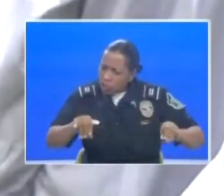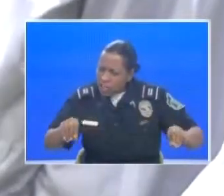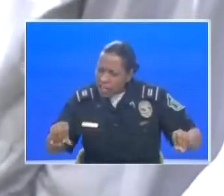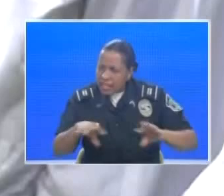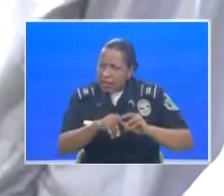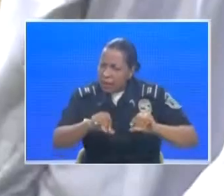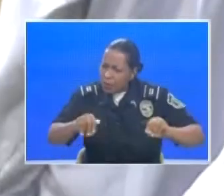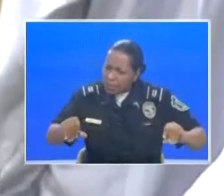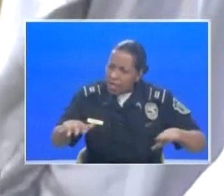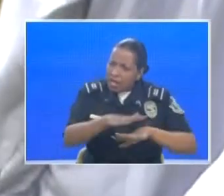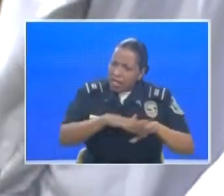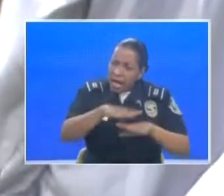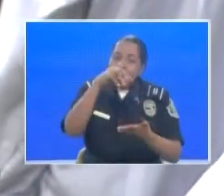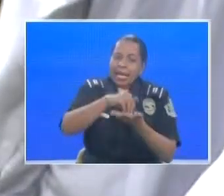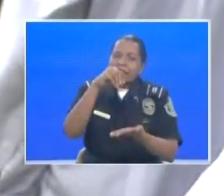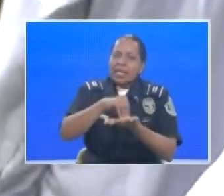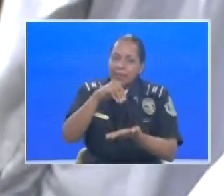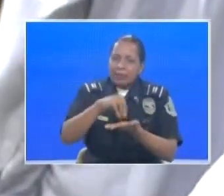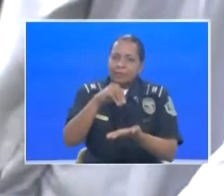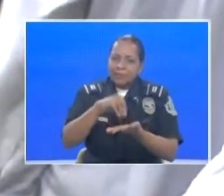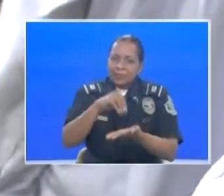Vamos a arreglarle su tienda y se la vamos a abastecer.